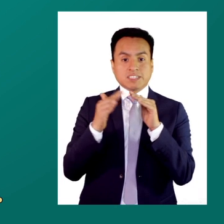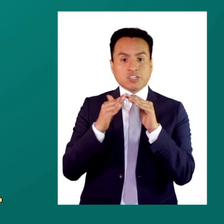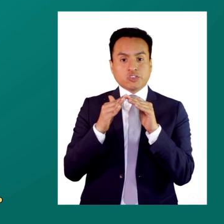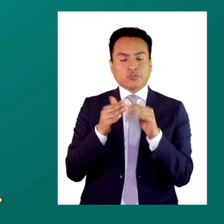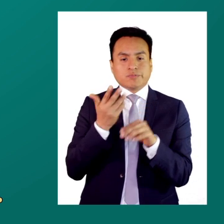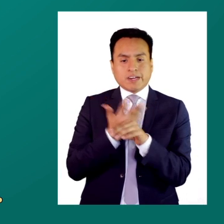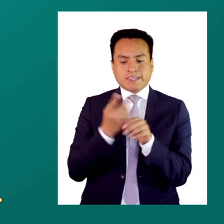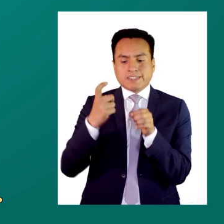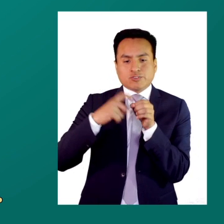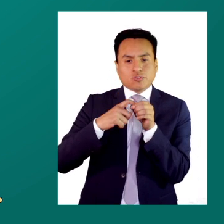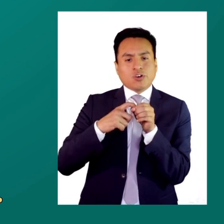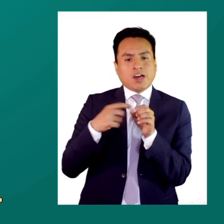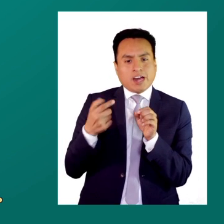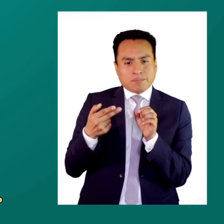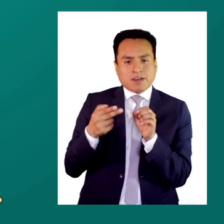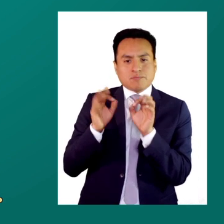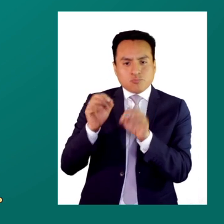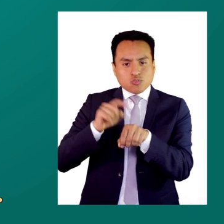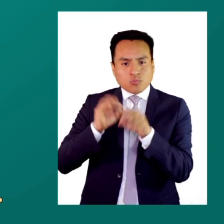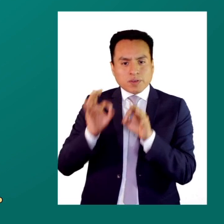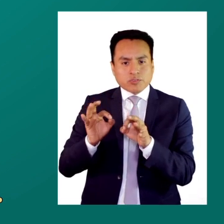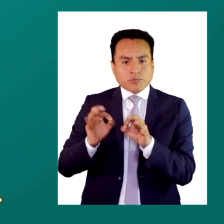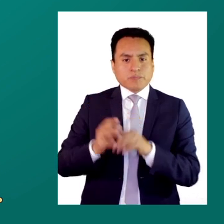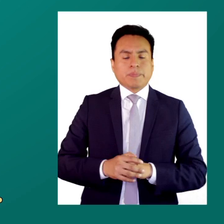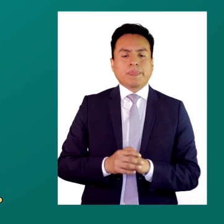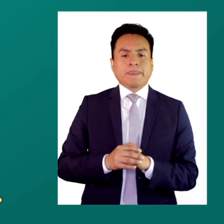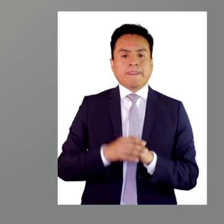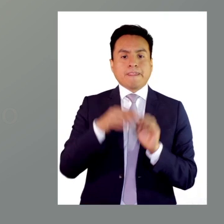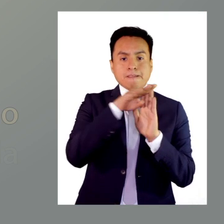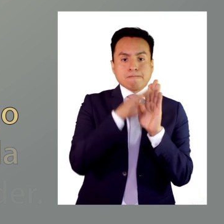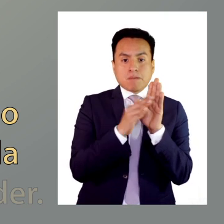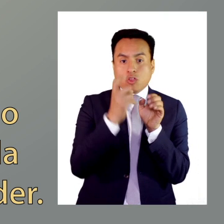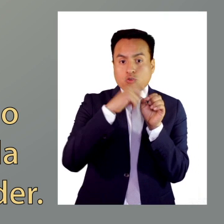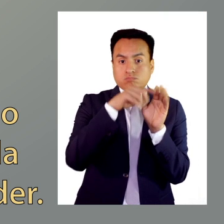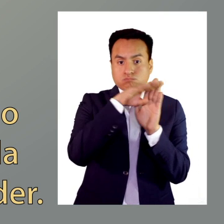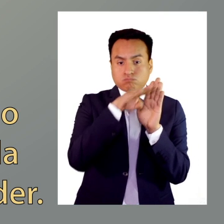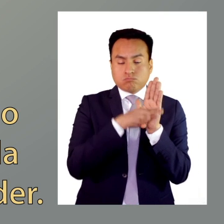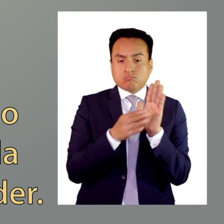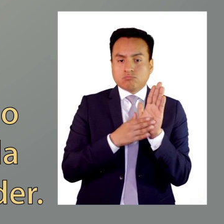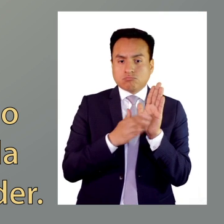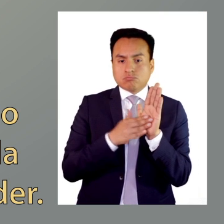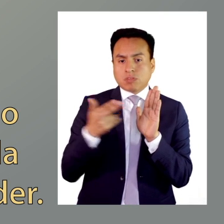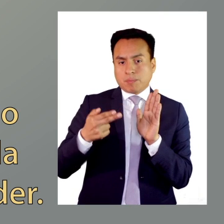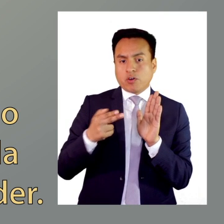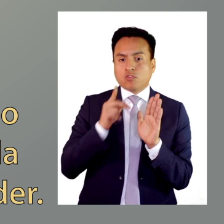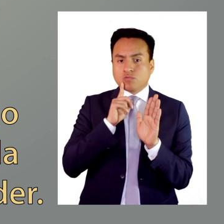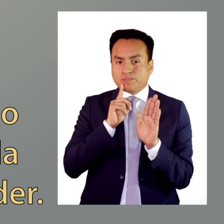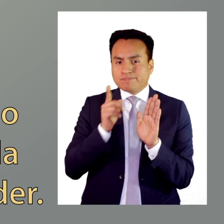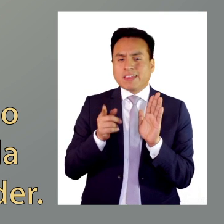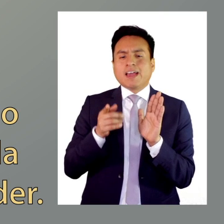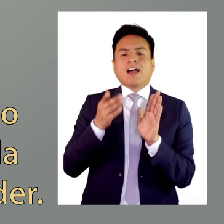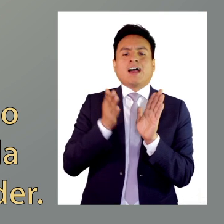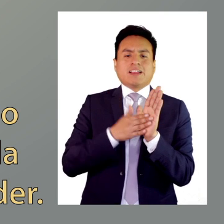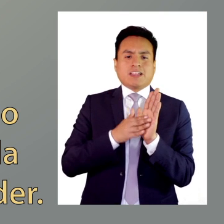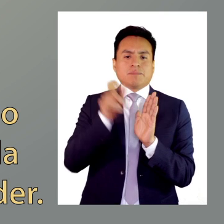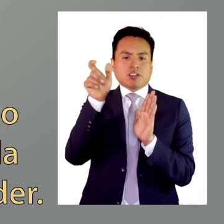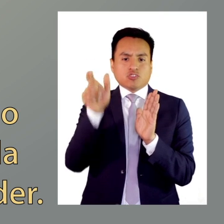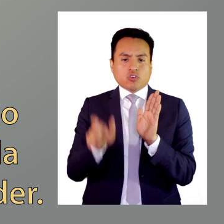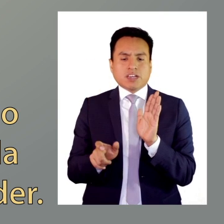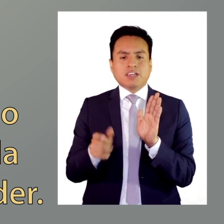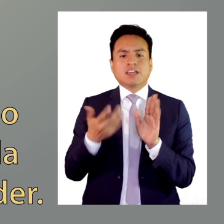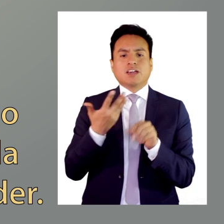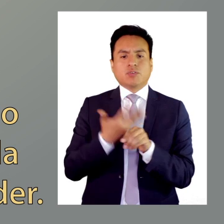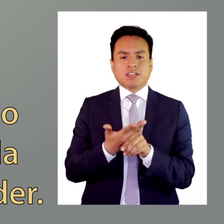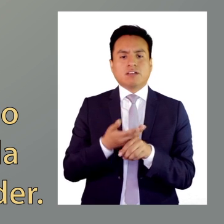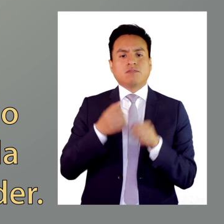domicilio en que se encuentra inscrita el arma en este momento el padrón que acredita la tenencia de un arma de fuego es para acreditar que la